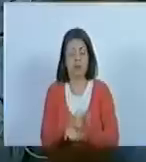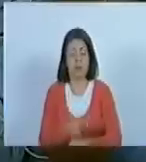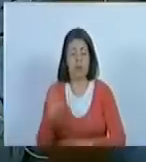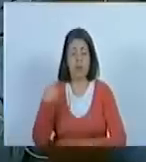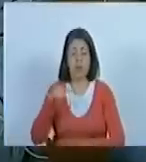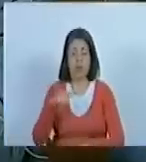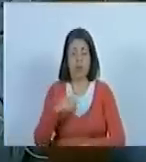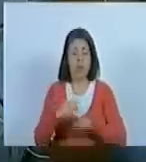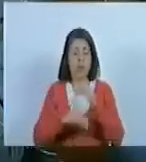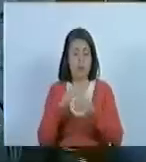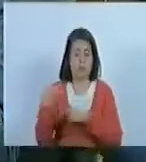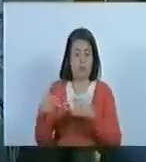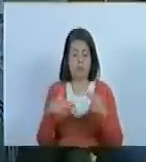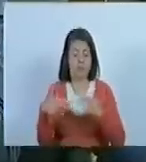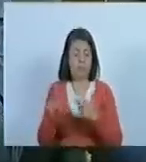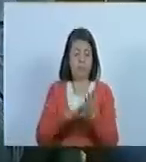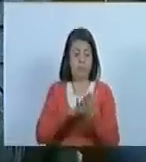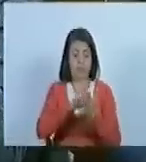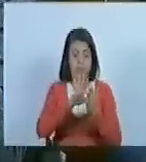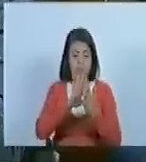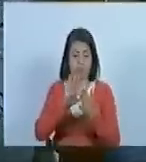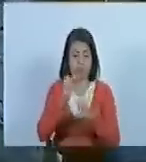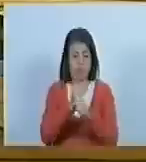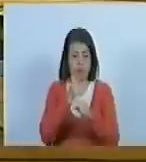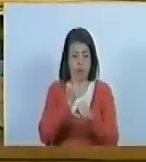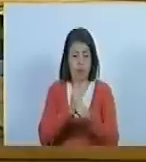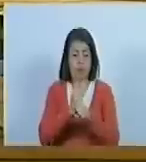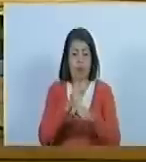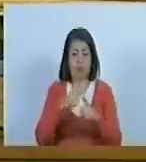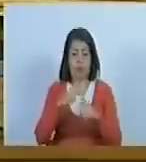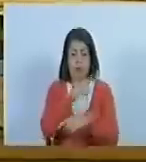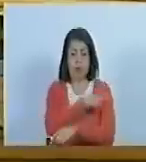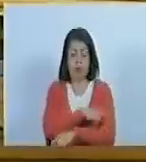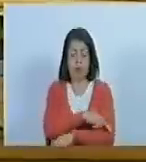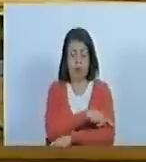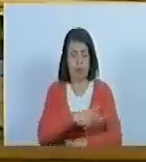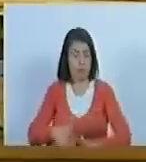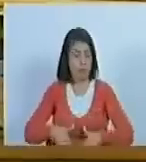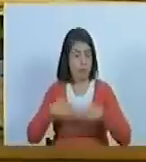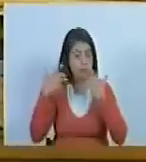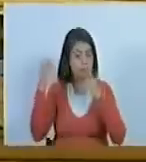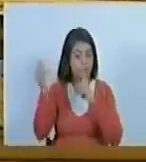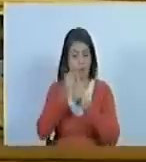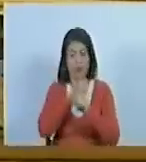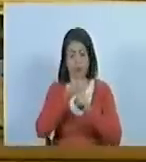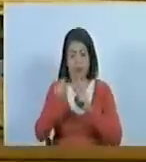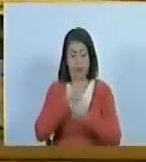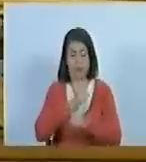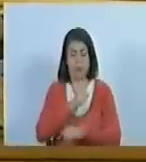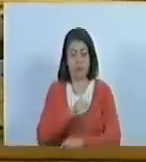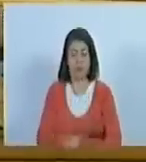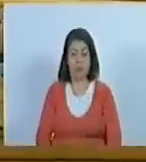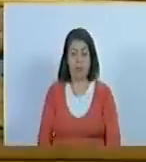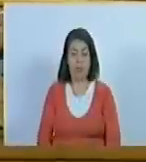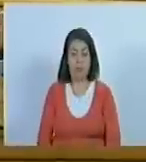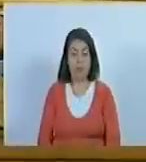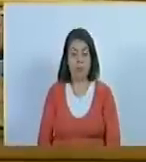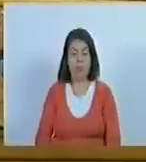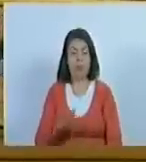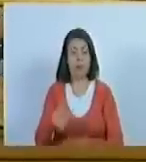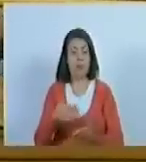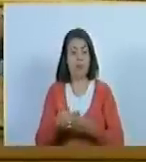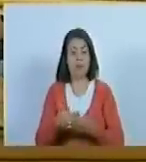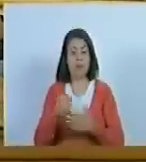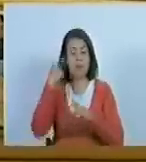hubo hechos de violencia por parte de trabajadores del Hospital JM de Los Ríos. y todo está basado